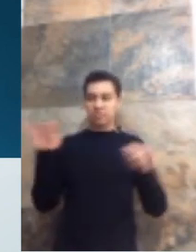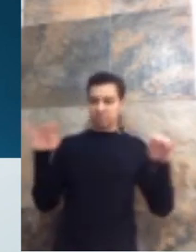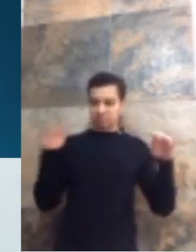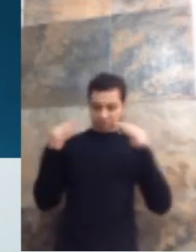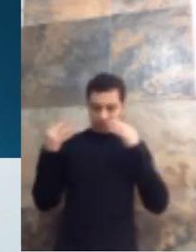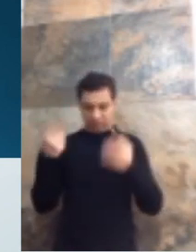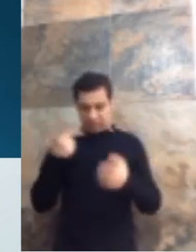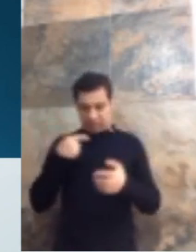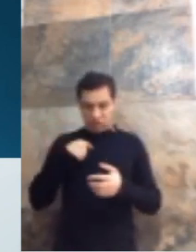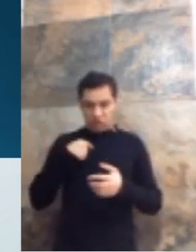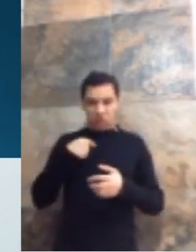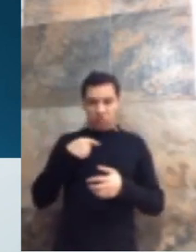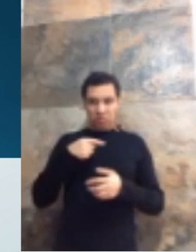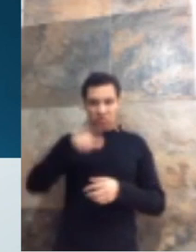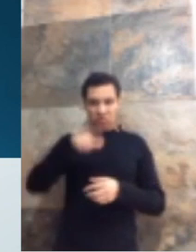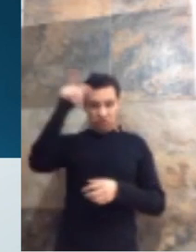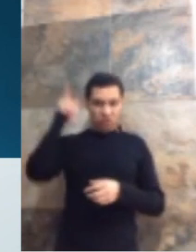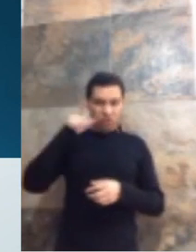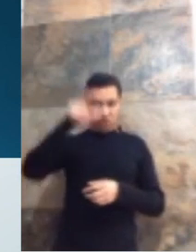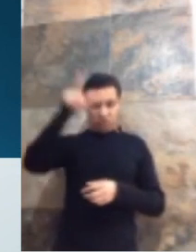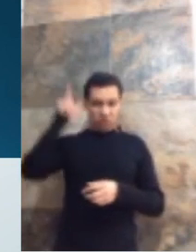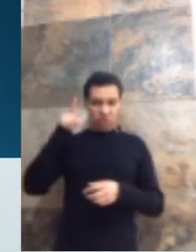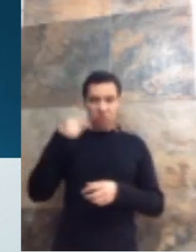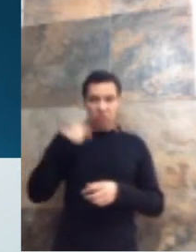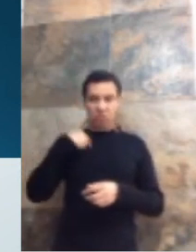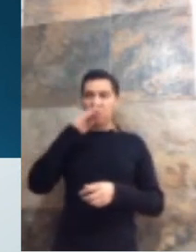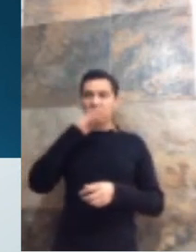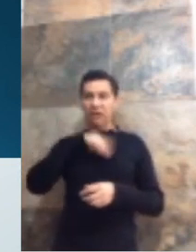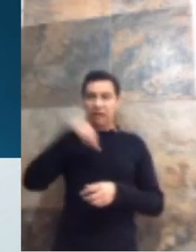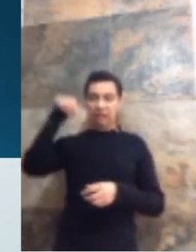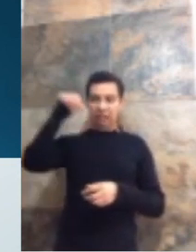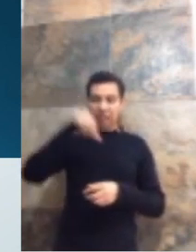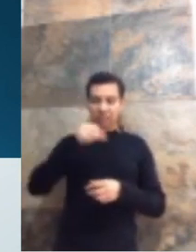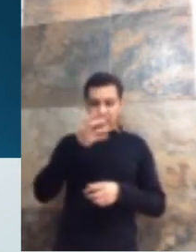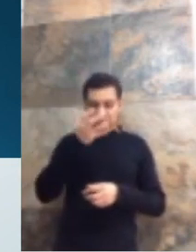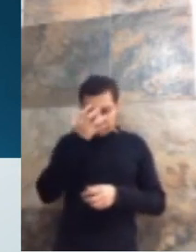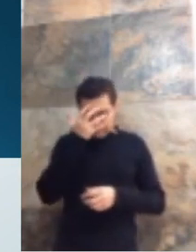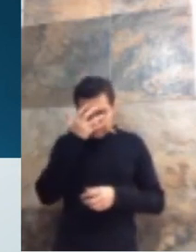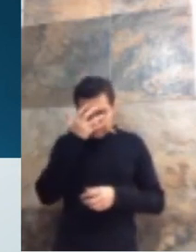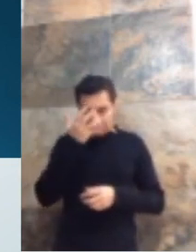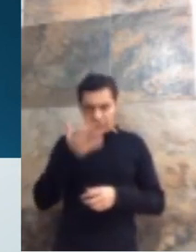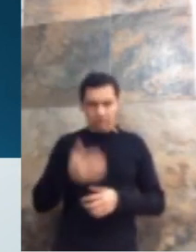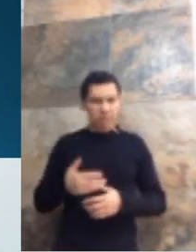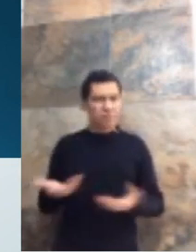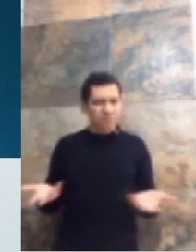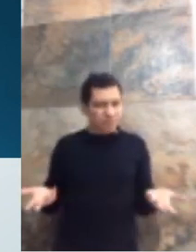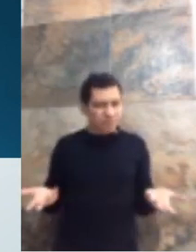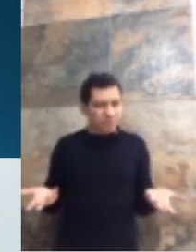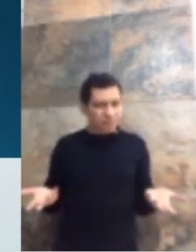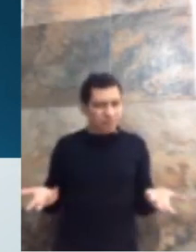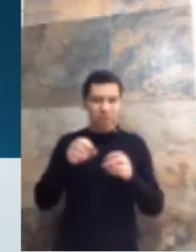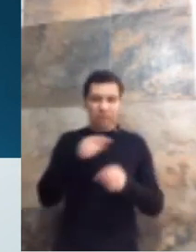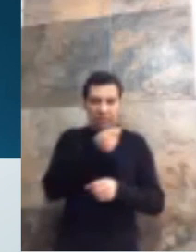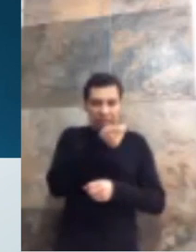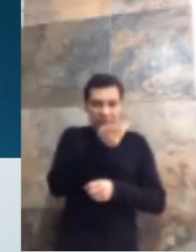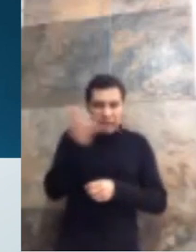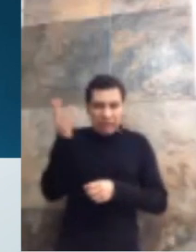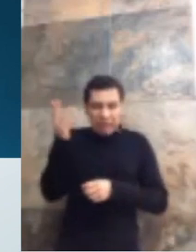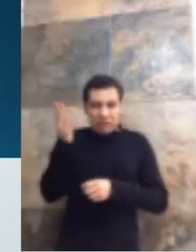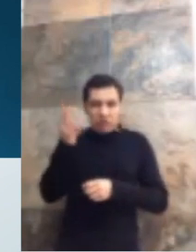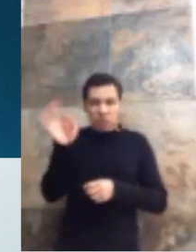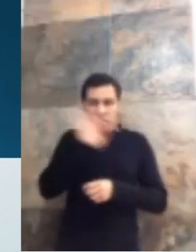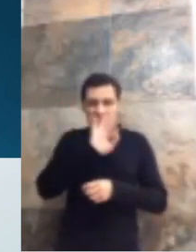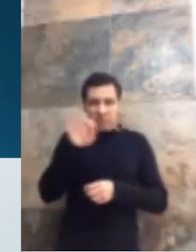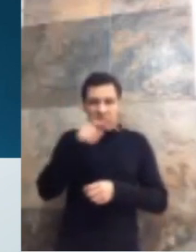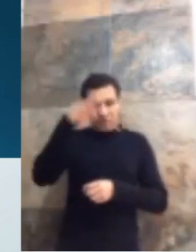personas, y esas otras personas, entre ellas, hay alguien que tiende a juzgar y que tiende a calificar de una